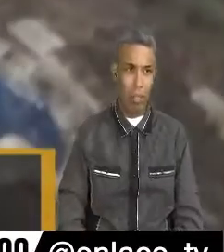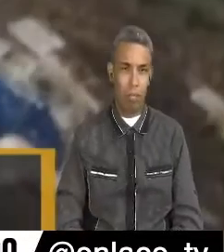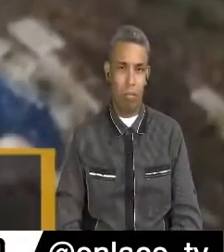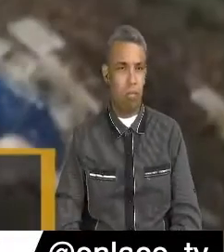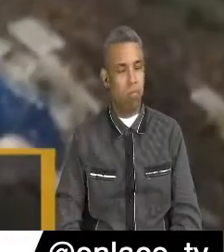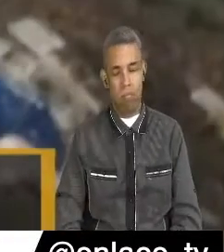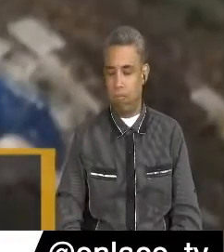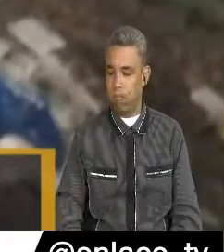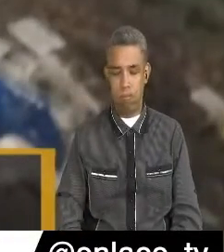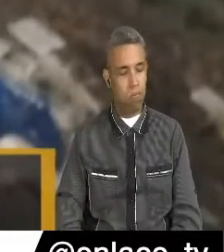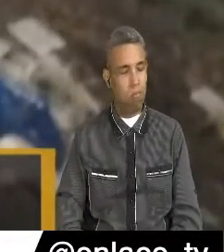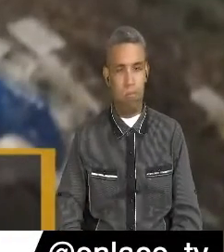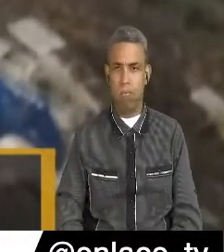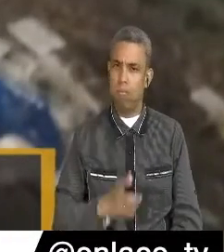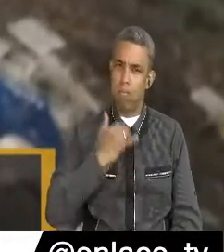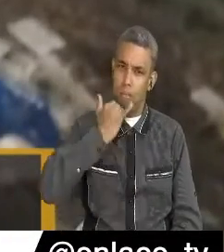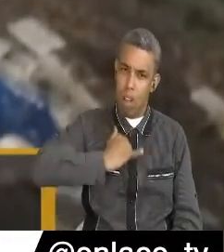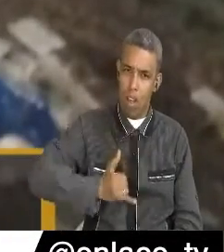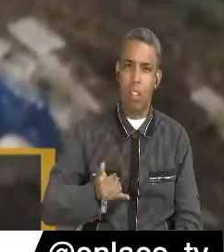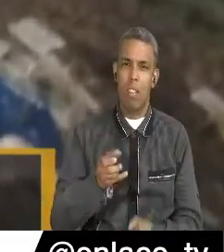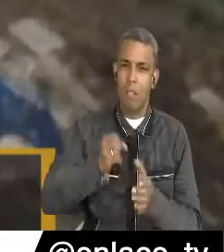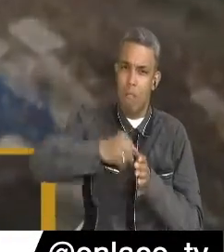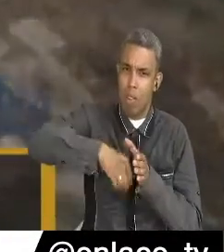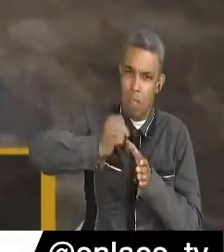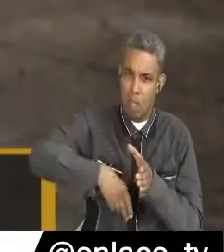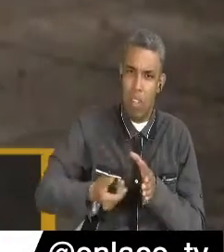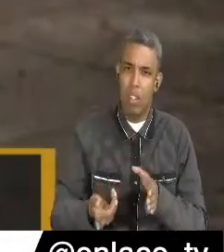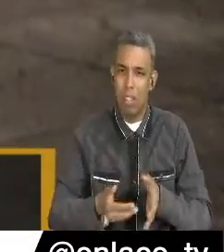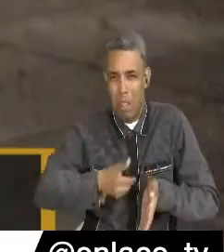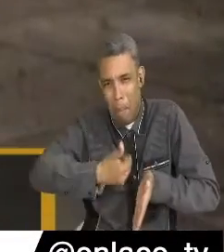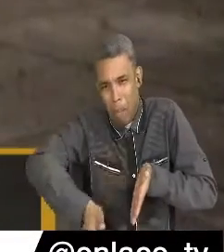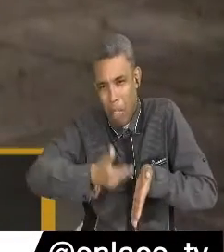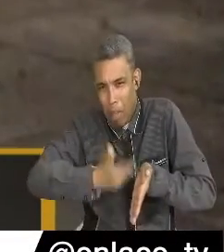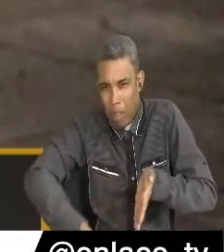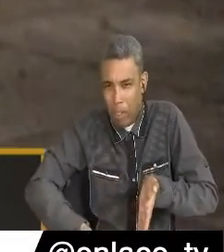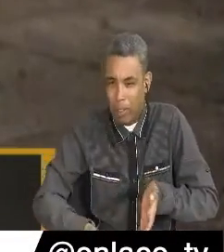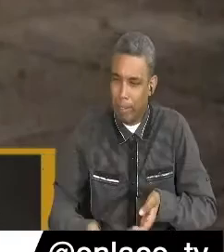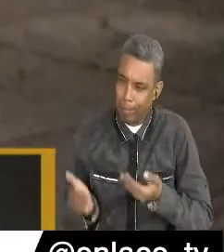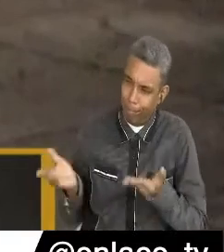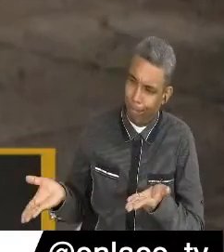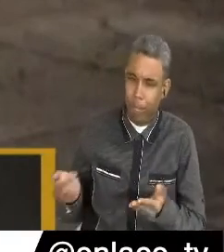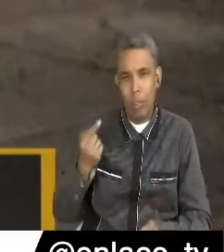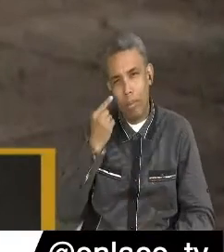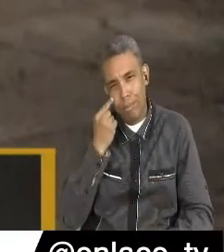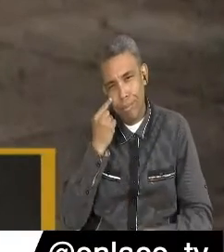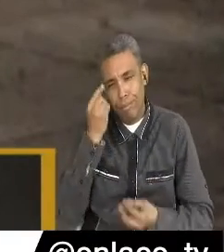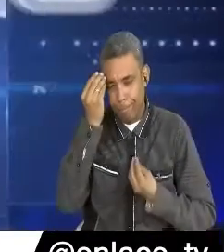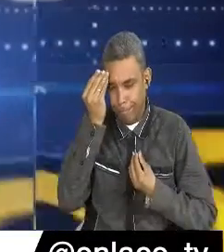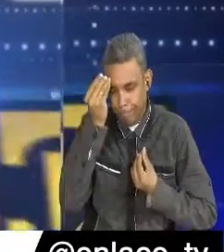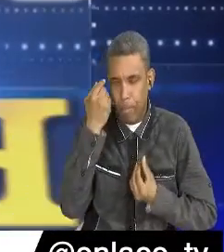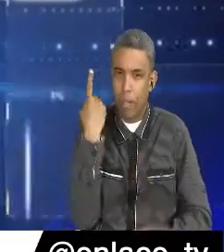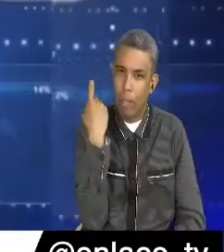de algunos ciudadanos en las vías de la ciudad para la disposición de residuos finales. Cultura ciudadana, señores.